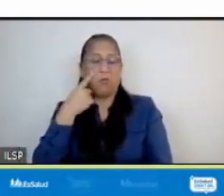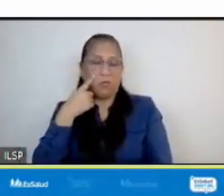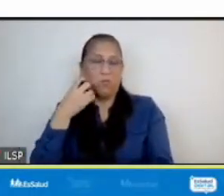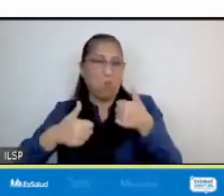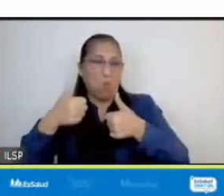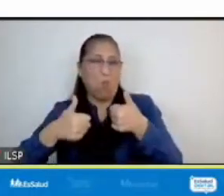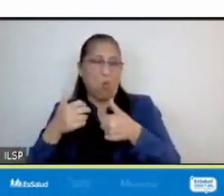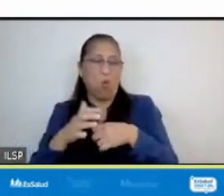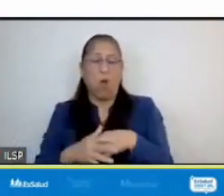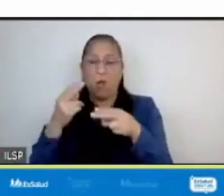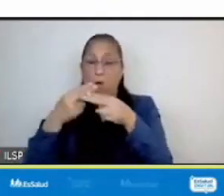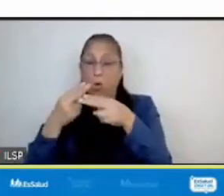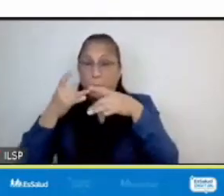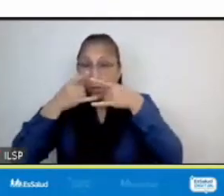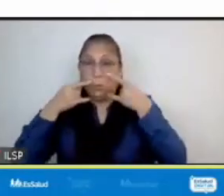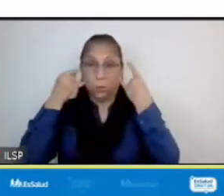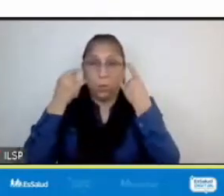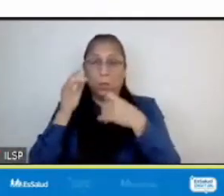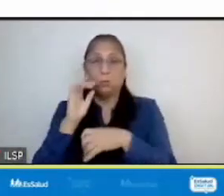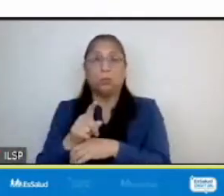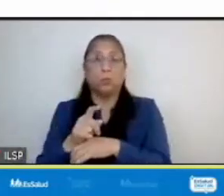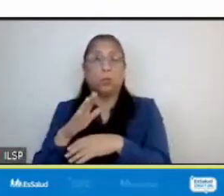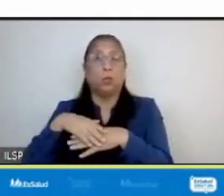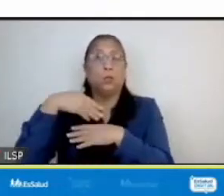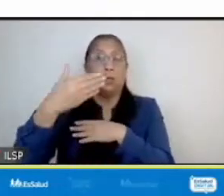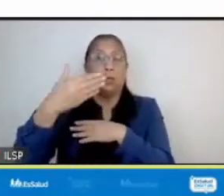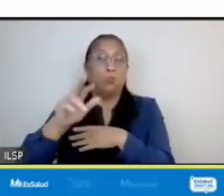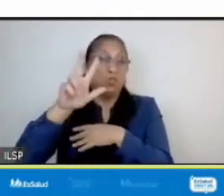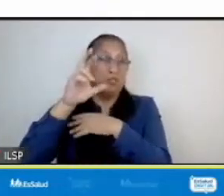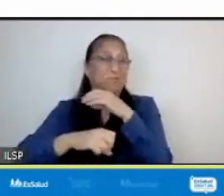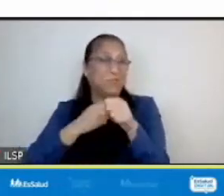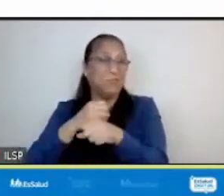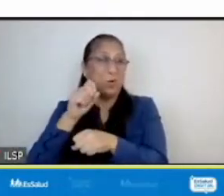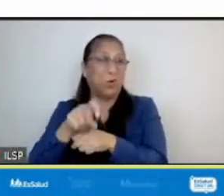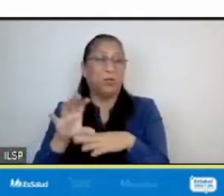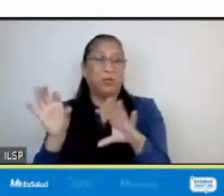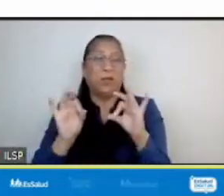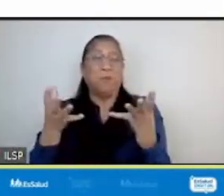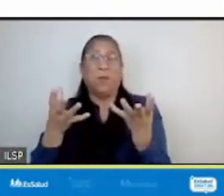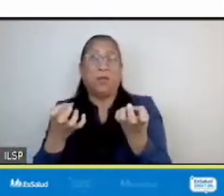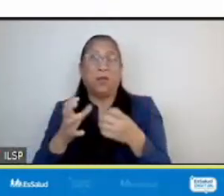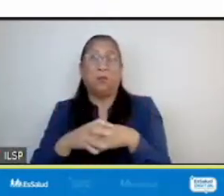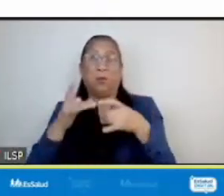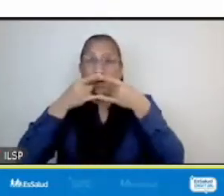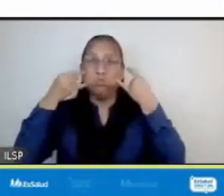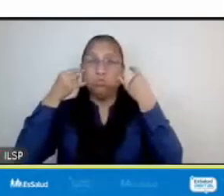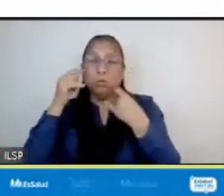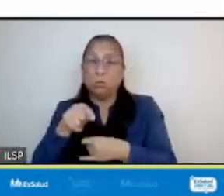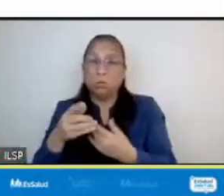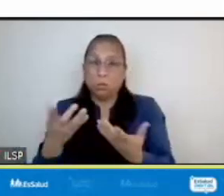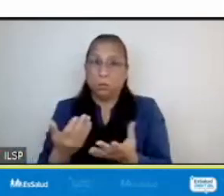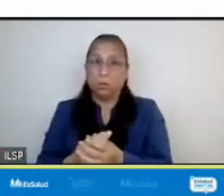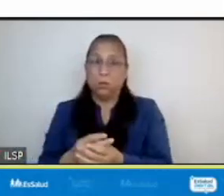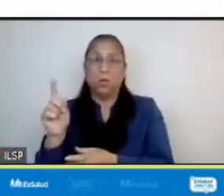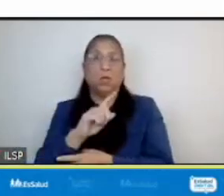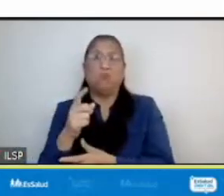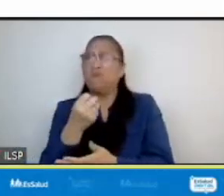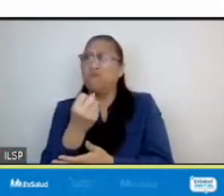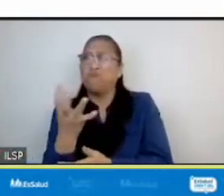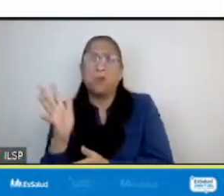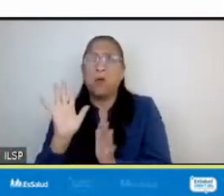que obviamente ya después que hemos estado 3 años con esto, nadie va a querer ponerse una mascarilla de este tipo, y obviamente no es algo